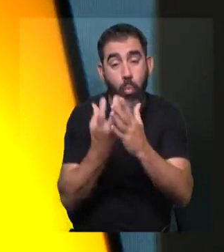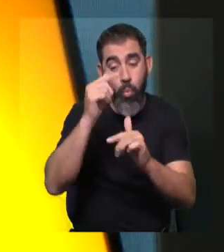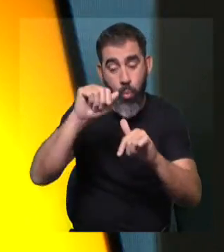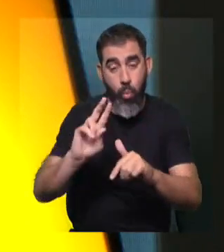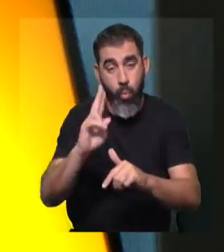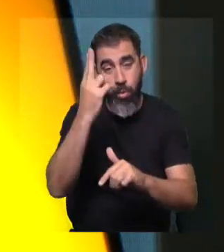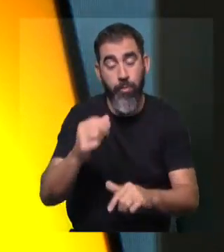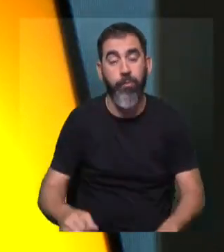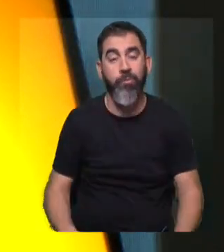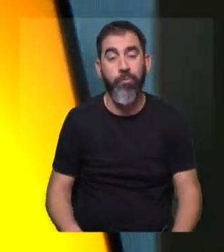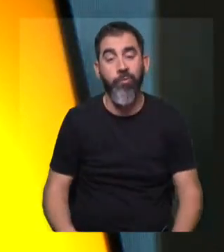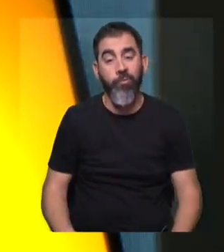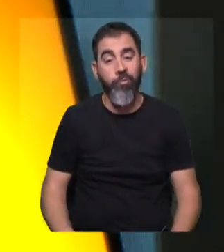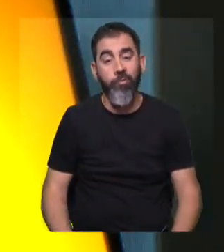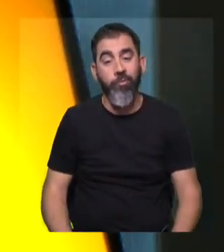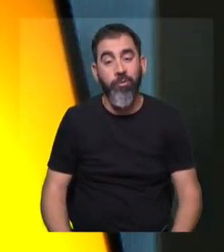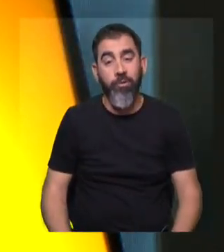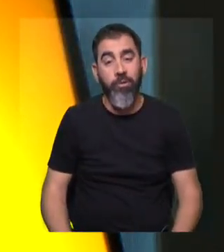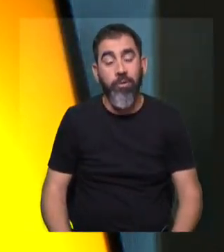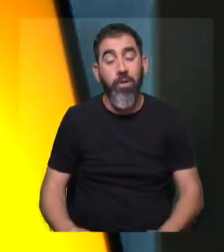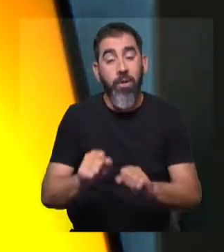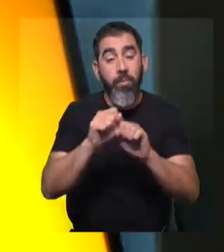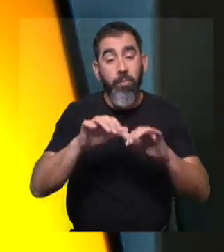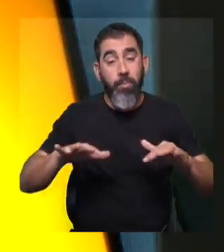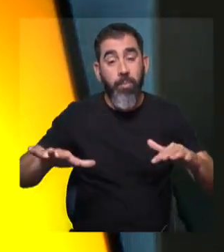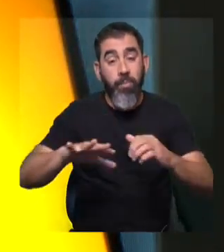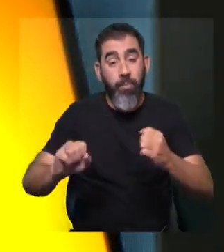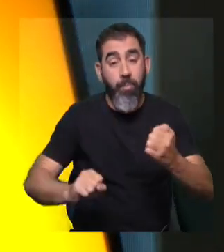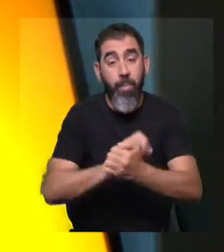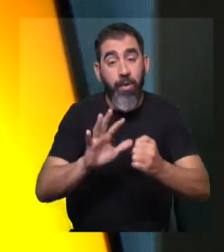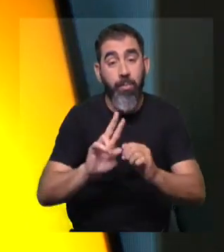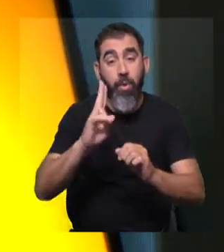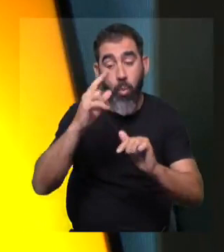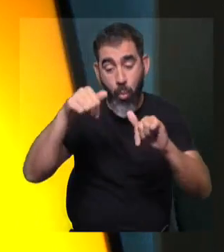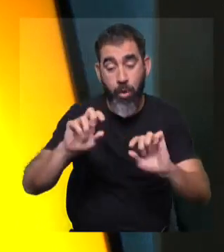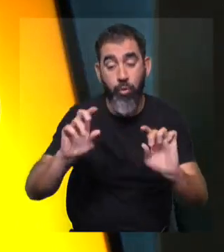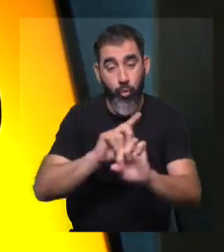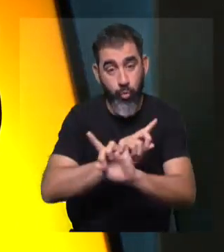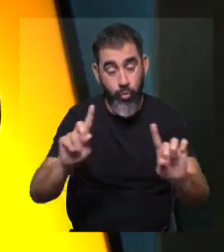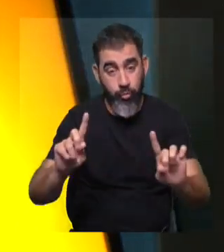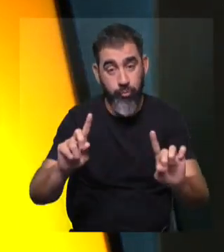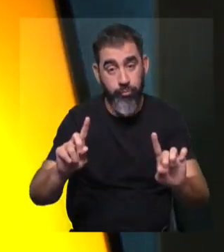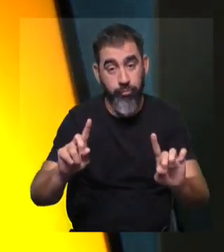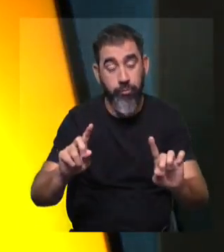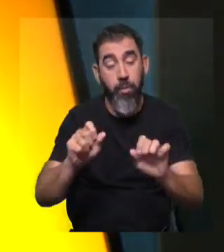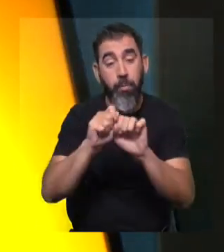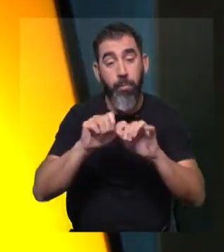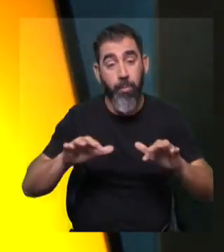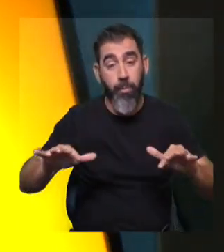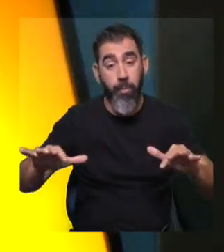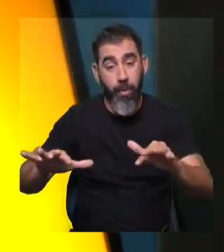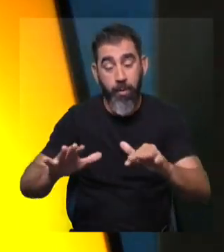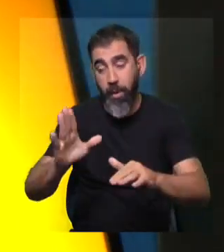claro. primero que nada, y segundo que durante la pandemia no es un tema que surgió solo en Uruguay. Yo digo siempre que la pandemia nos dejó